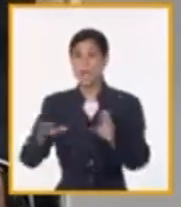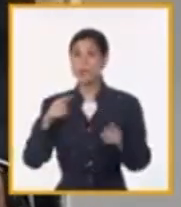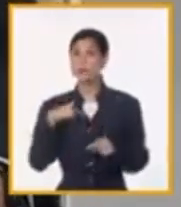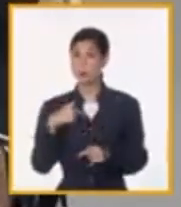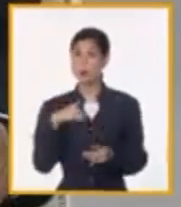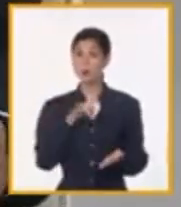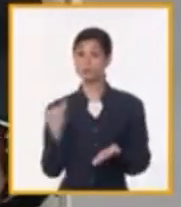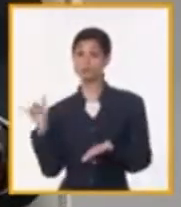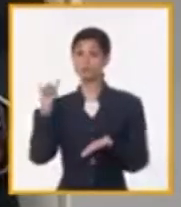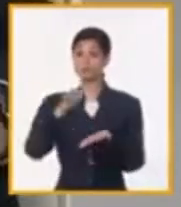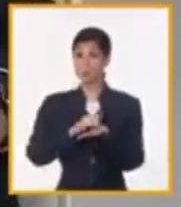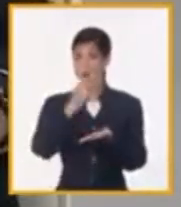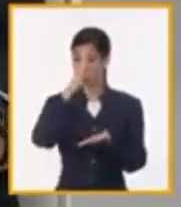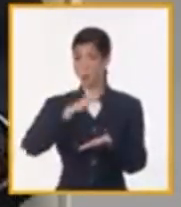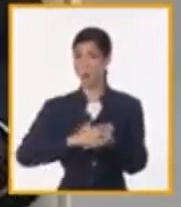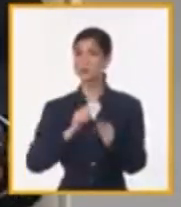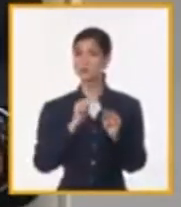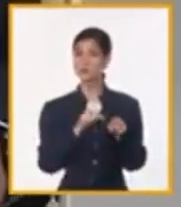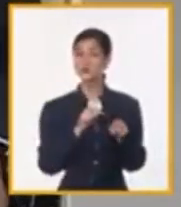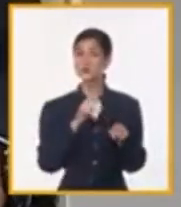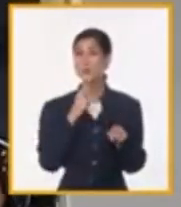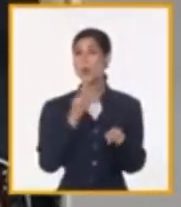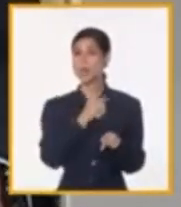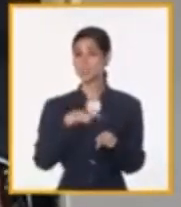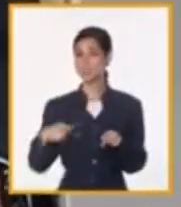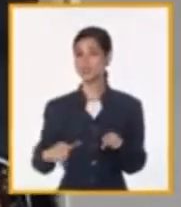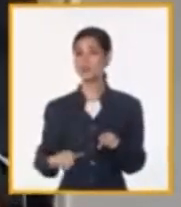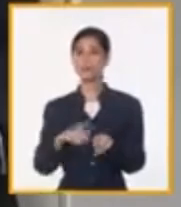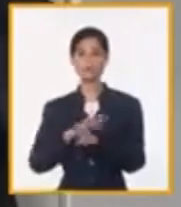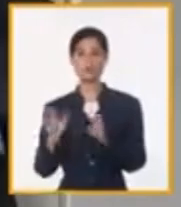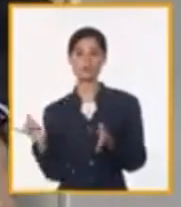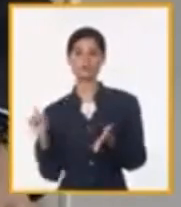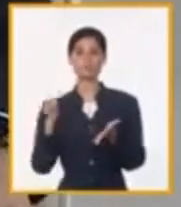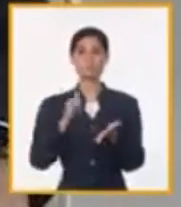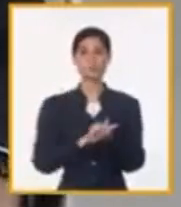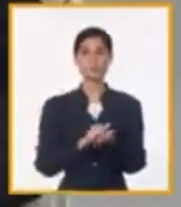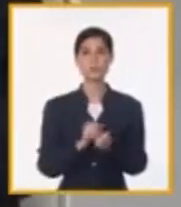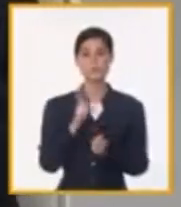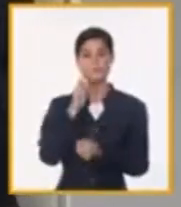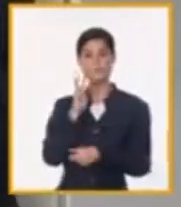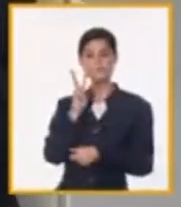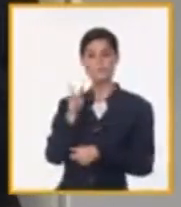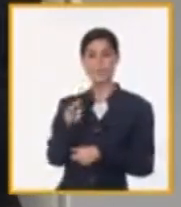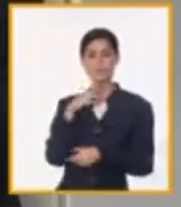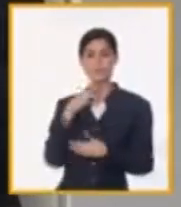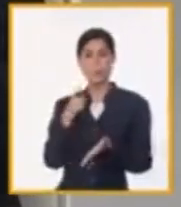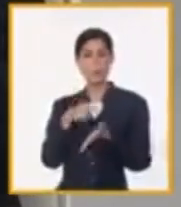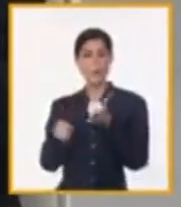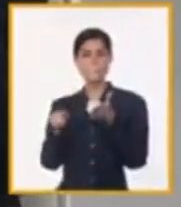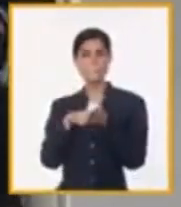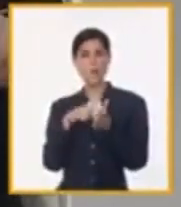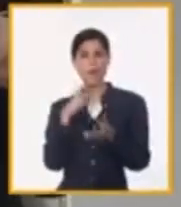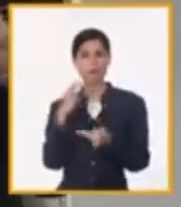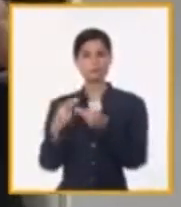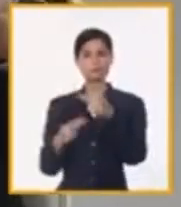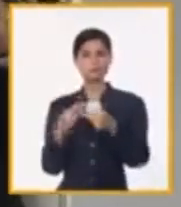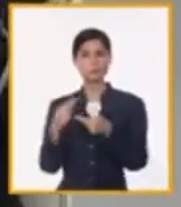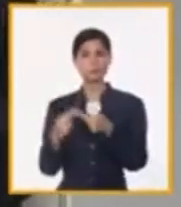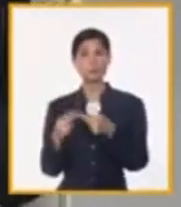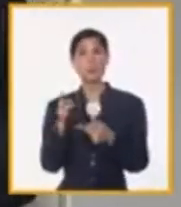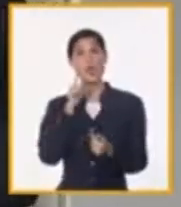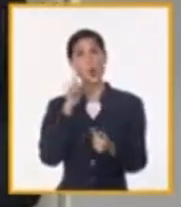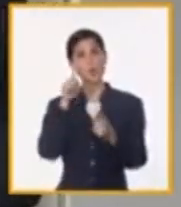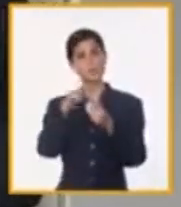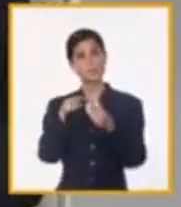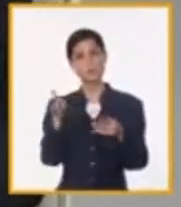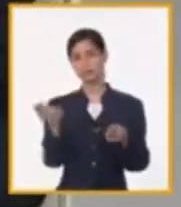y ellos le están dando mucha mucha atención y mucho interés a esto no con los objetivos con que